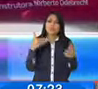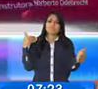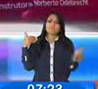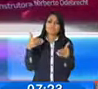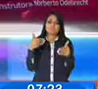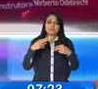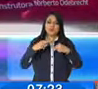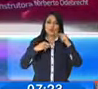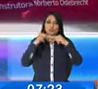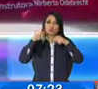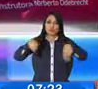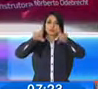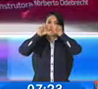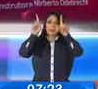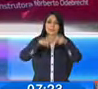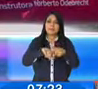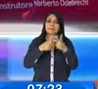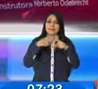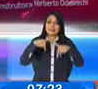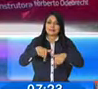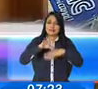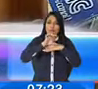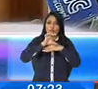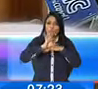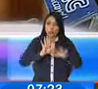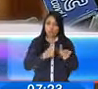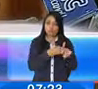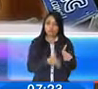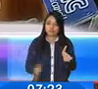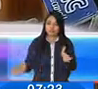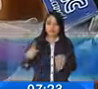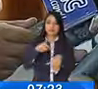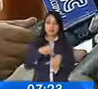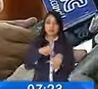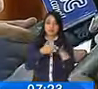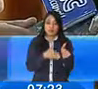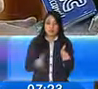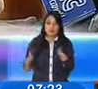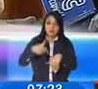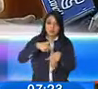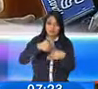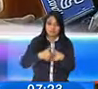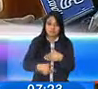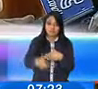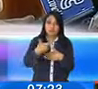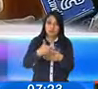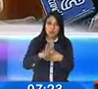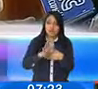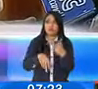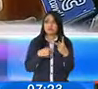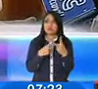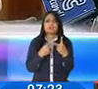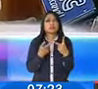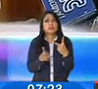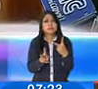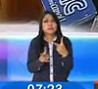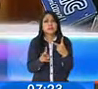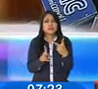que la constructora inició sus operaciones en el país. No solo en el periodo que se mencionaron inicialmente